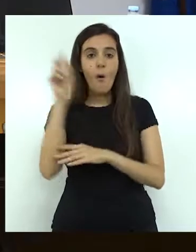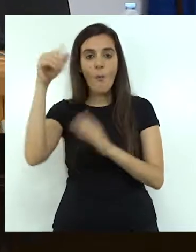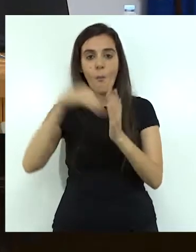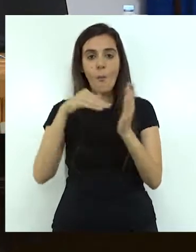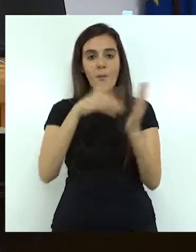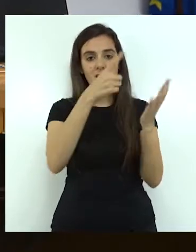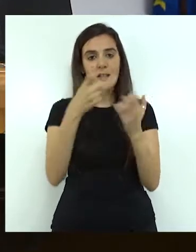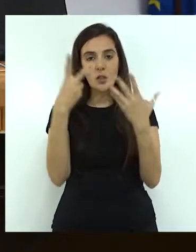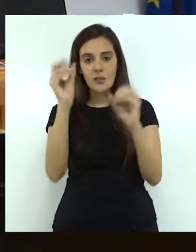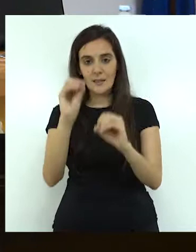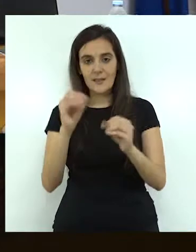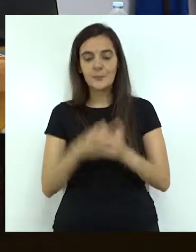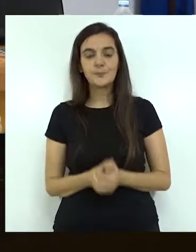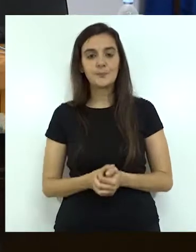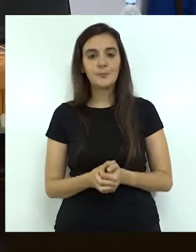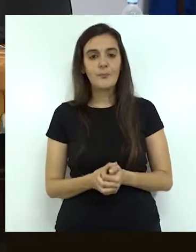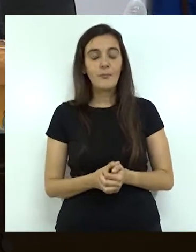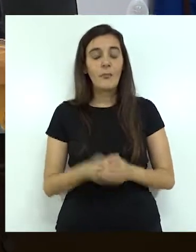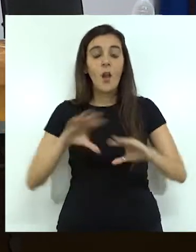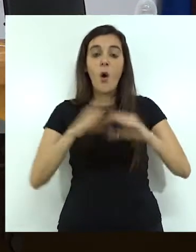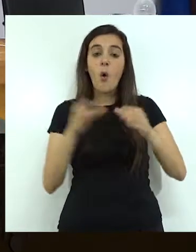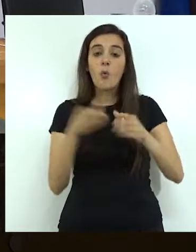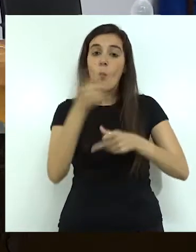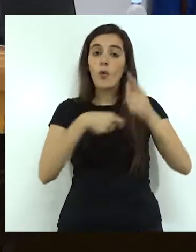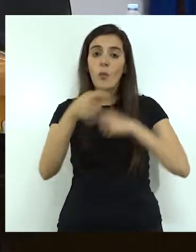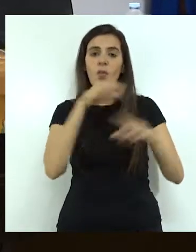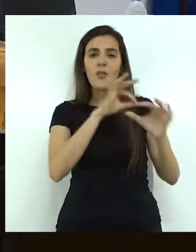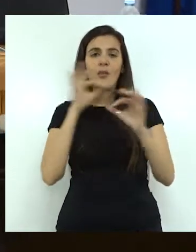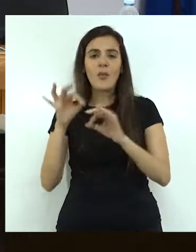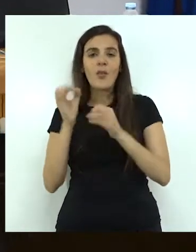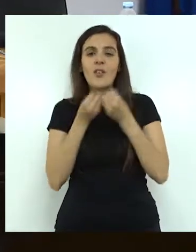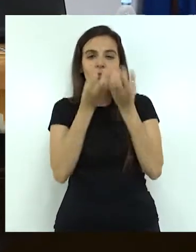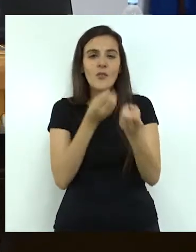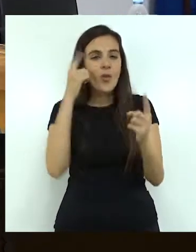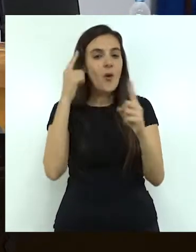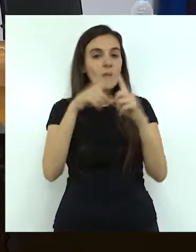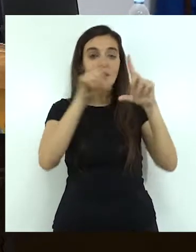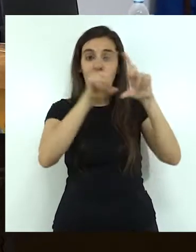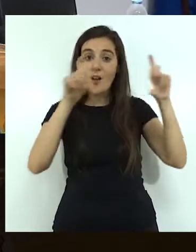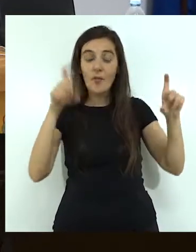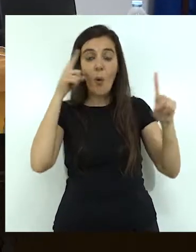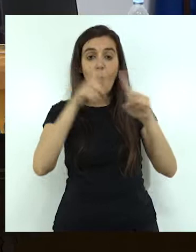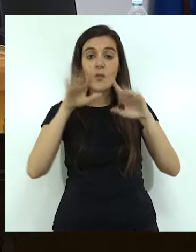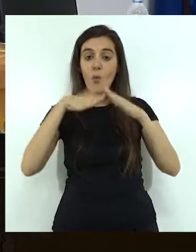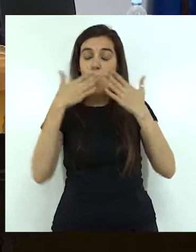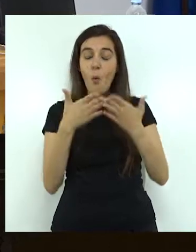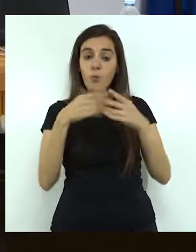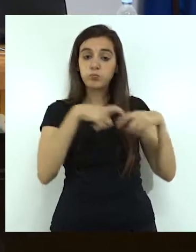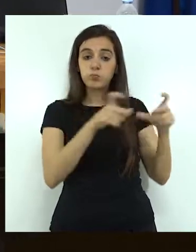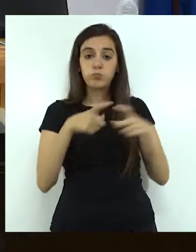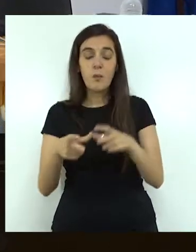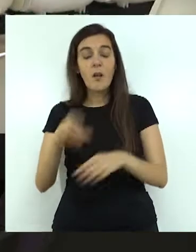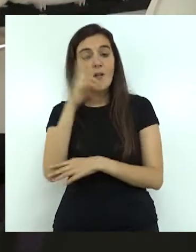la cámara de comercio organizado una sesión informativa destinada a las empresas con el objetivo por una parte de insistir en la obligatoriedad de disponer